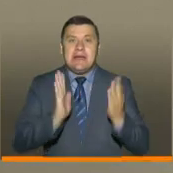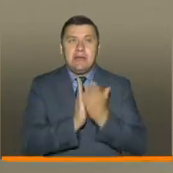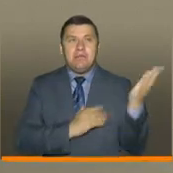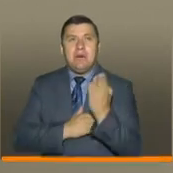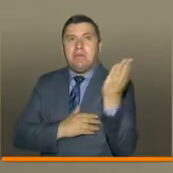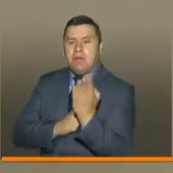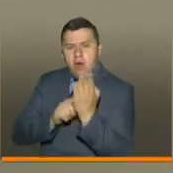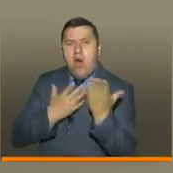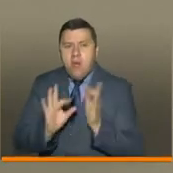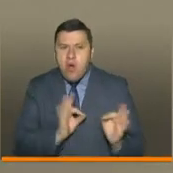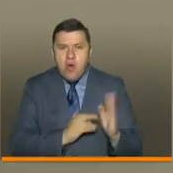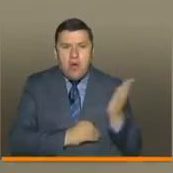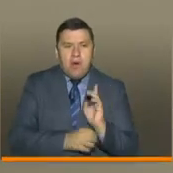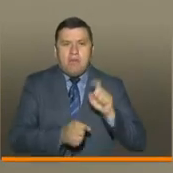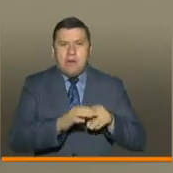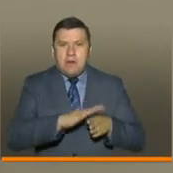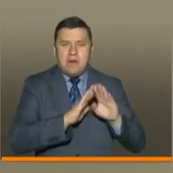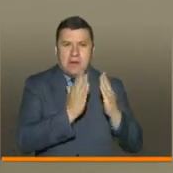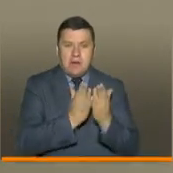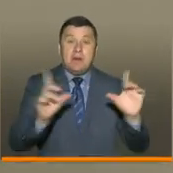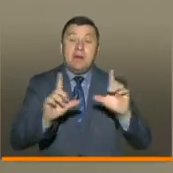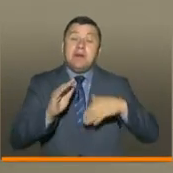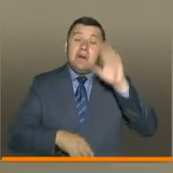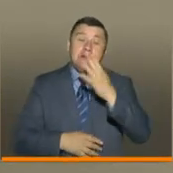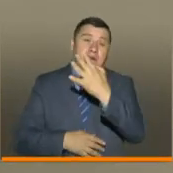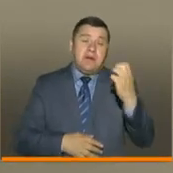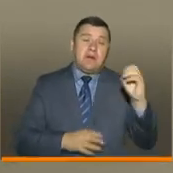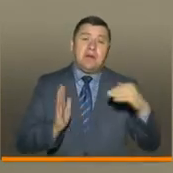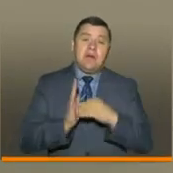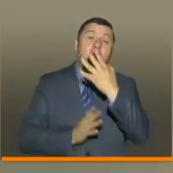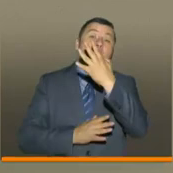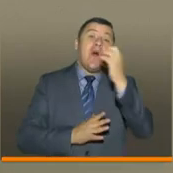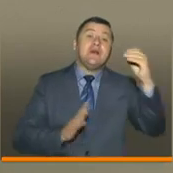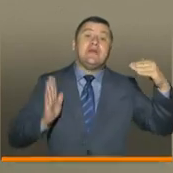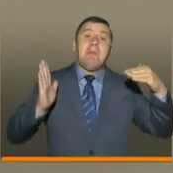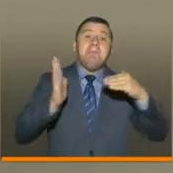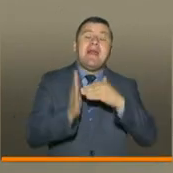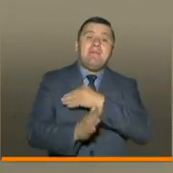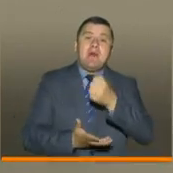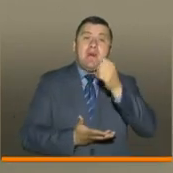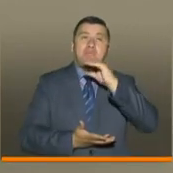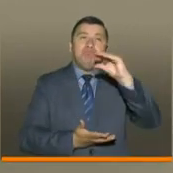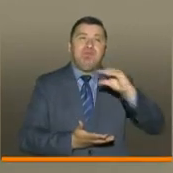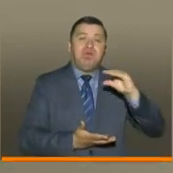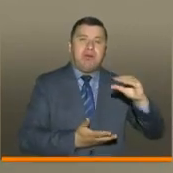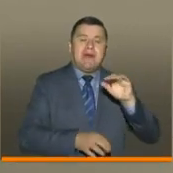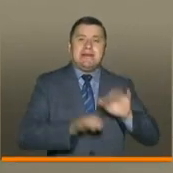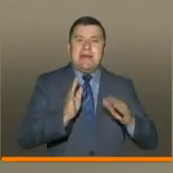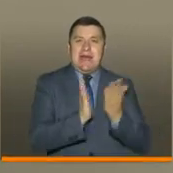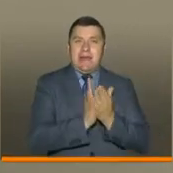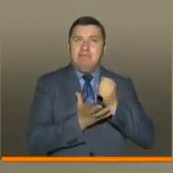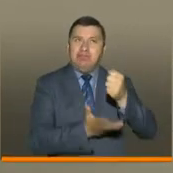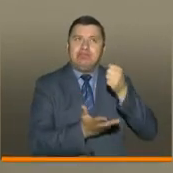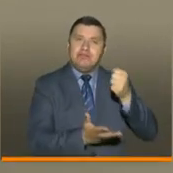plan de alternancia y contarles a todos los televidentes que son más de 400.000 millones, presidente, los que ya se han girado a las secretarías de